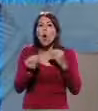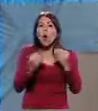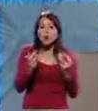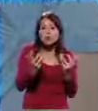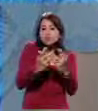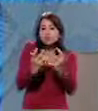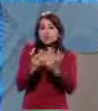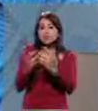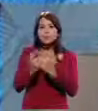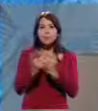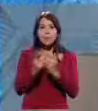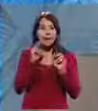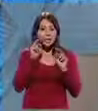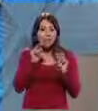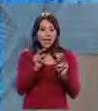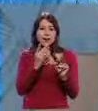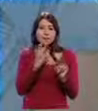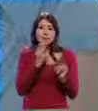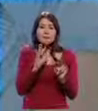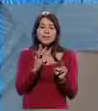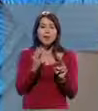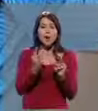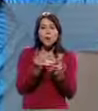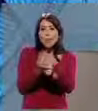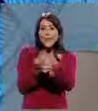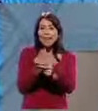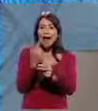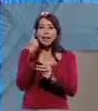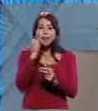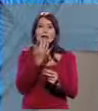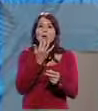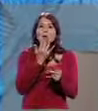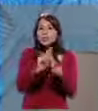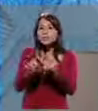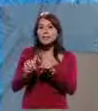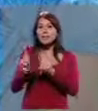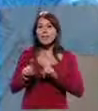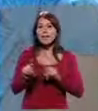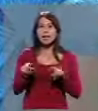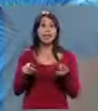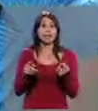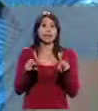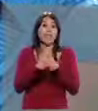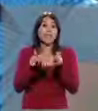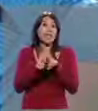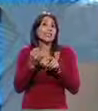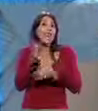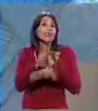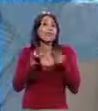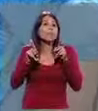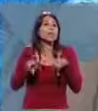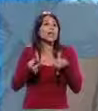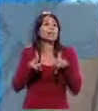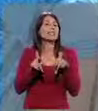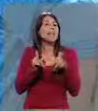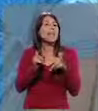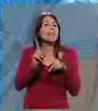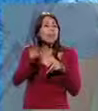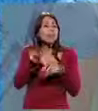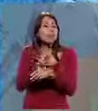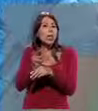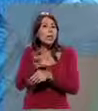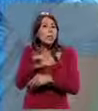apetitosos los vegetales para dar color y sobre todo si hay eh cierta restricción de sal o o hemos